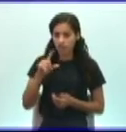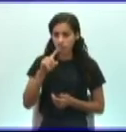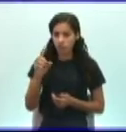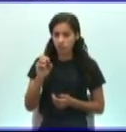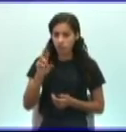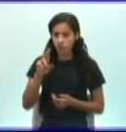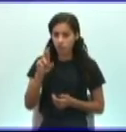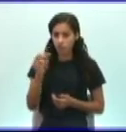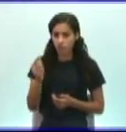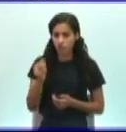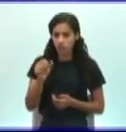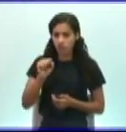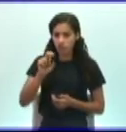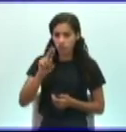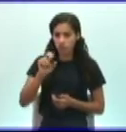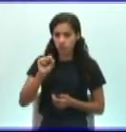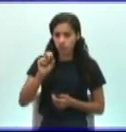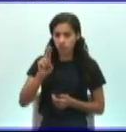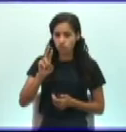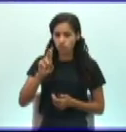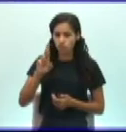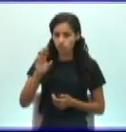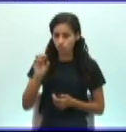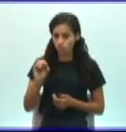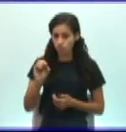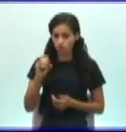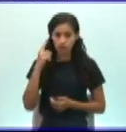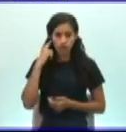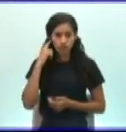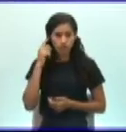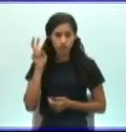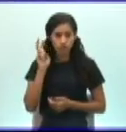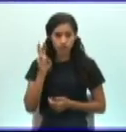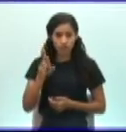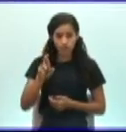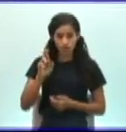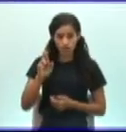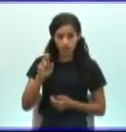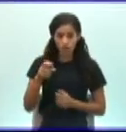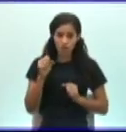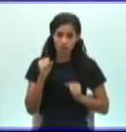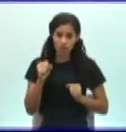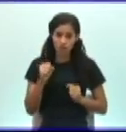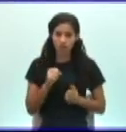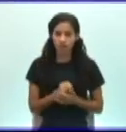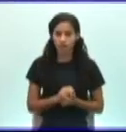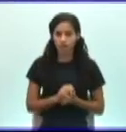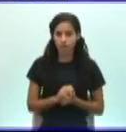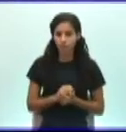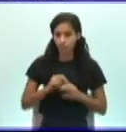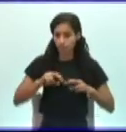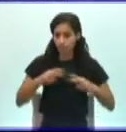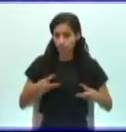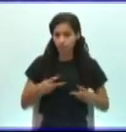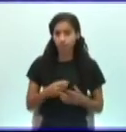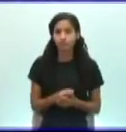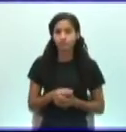zorra, susurro. ¿Escucharon el sonido rrr muy fuerte? Las vuelvo a